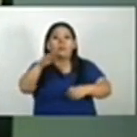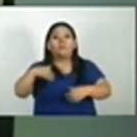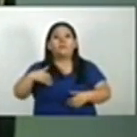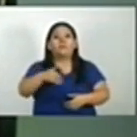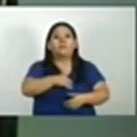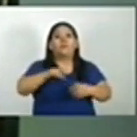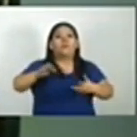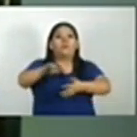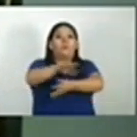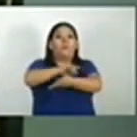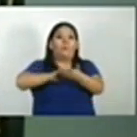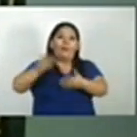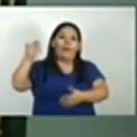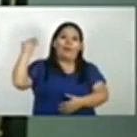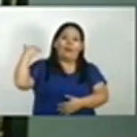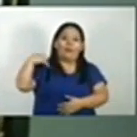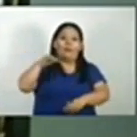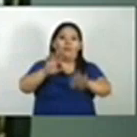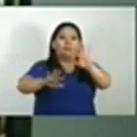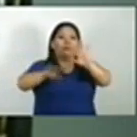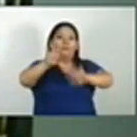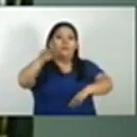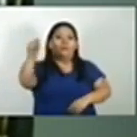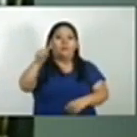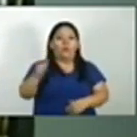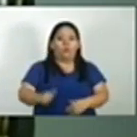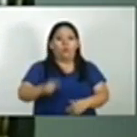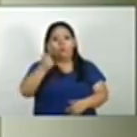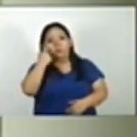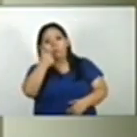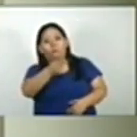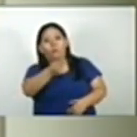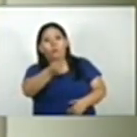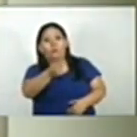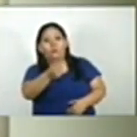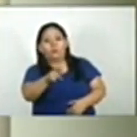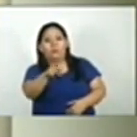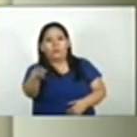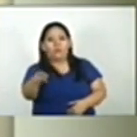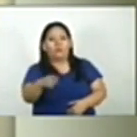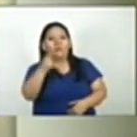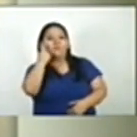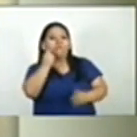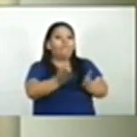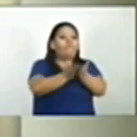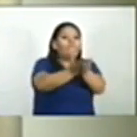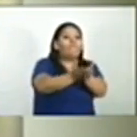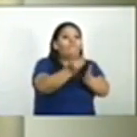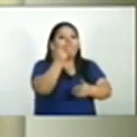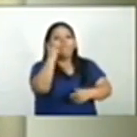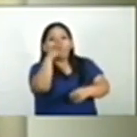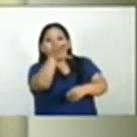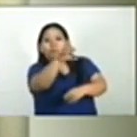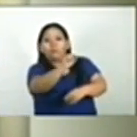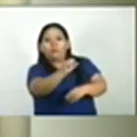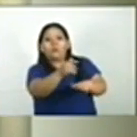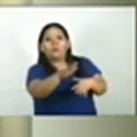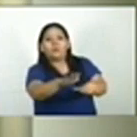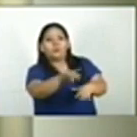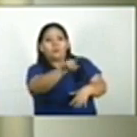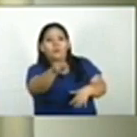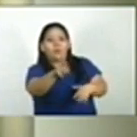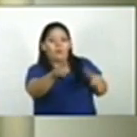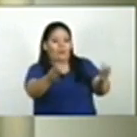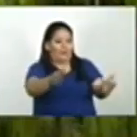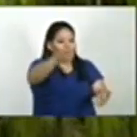Recursos Naturales, el pasado 19 de agosto, la Policía Nacional Civil y los infantes de Marina de la Fuerza Armada localizaron jaulas